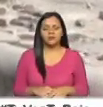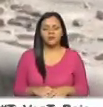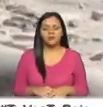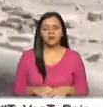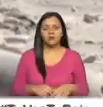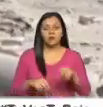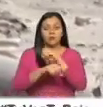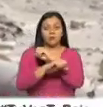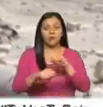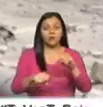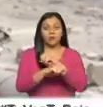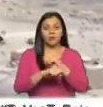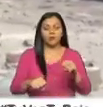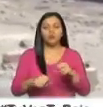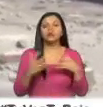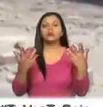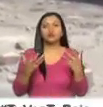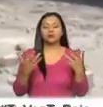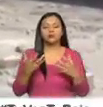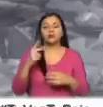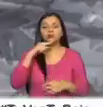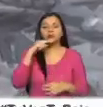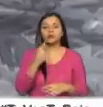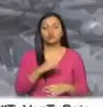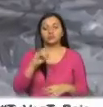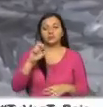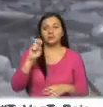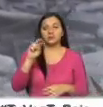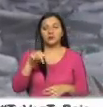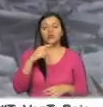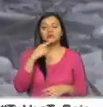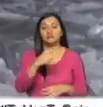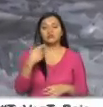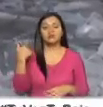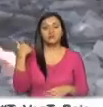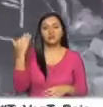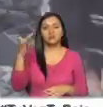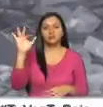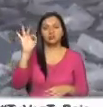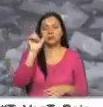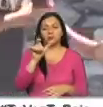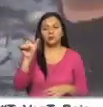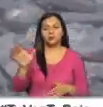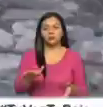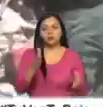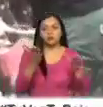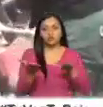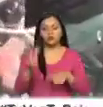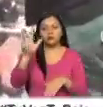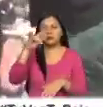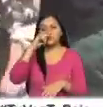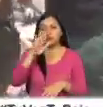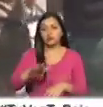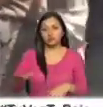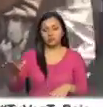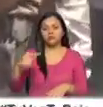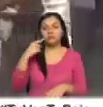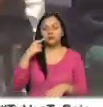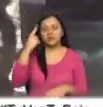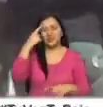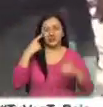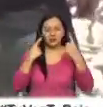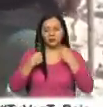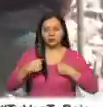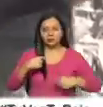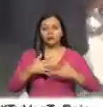Bombardeos conjuntos de Rusia e Irán sobre la ciudad siria de Alepo dejaron 19 civiles muertos, 3 de ellos niños, y docenas de heridos críticos entre